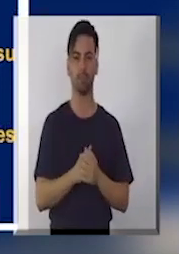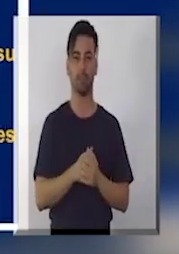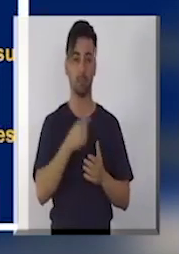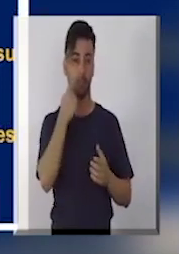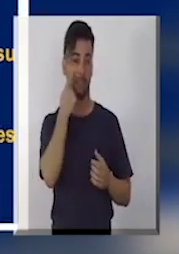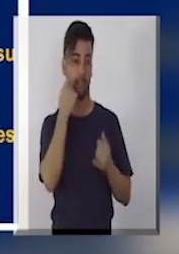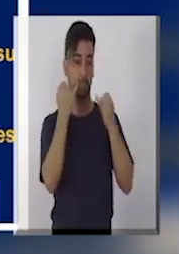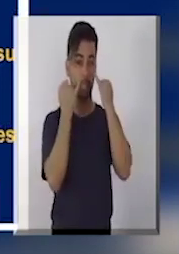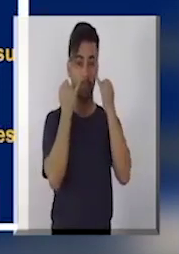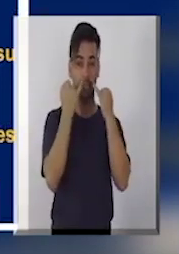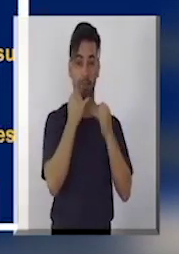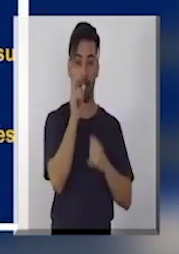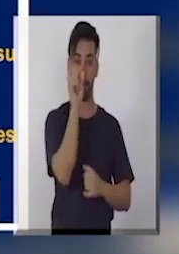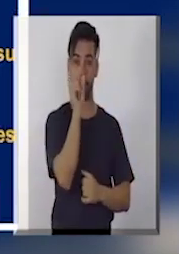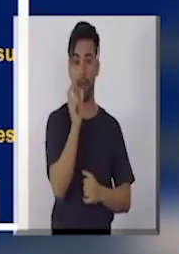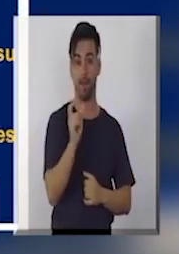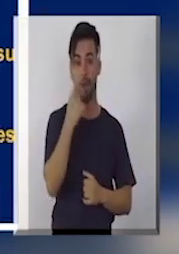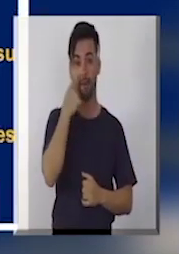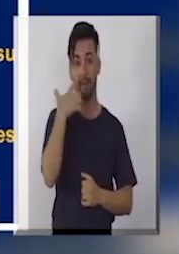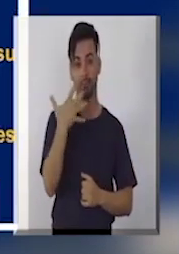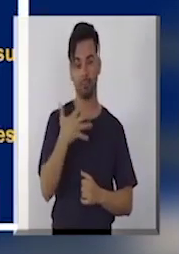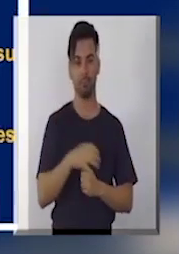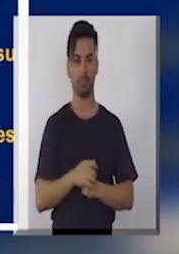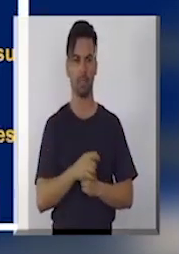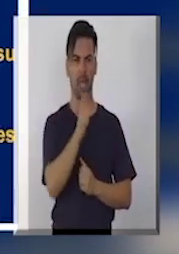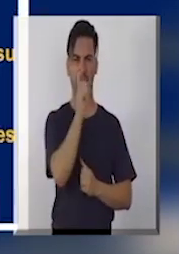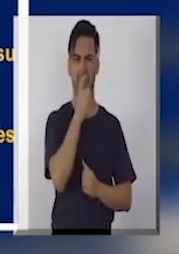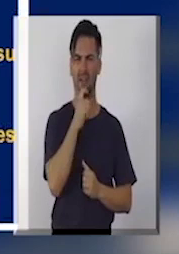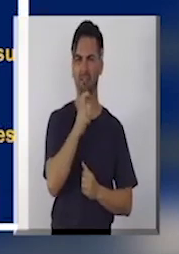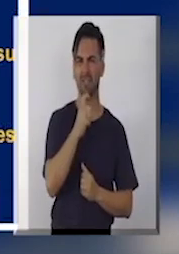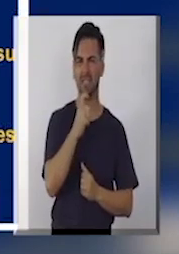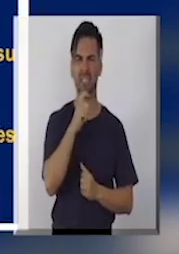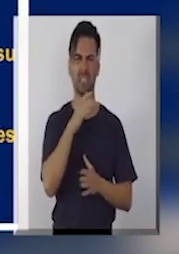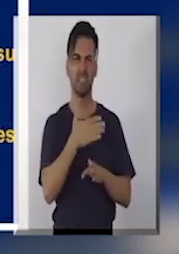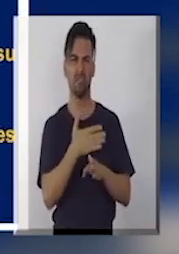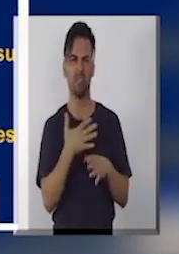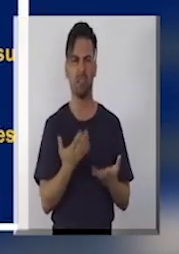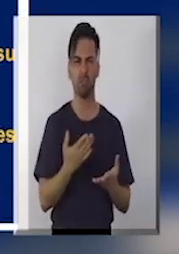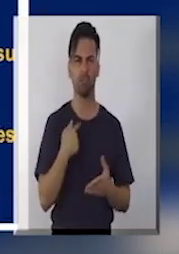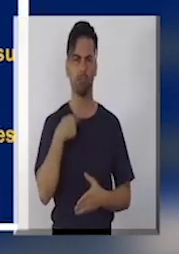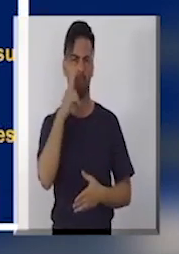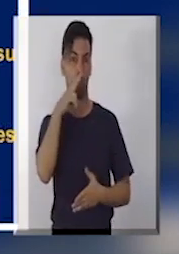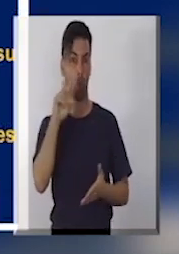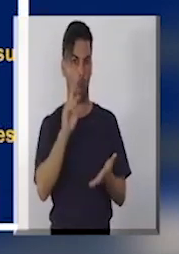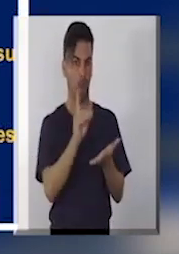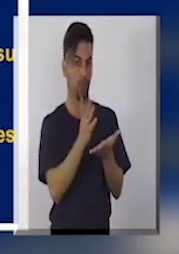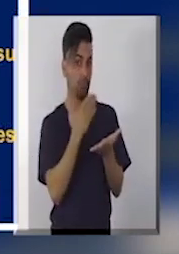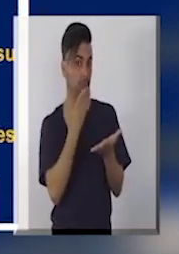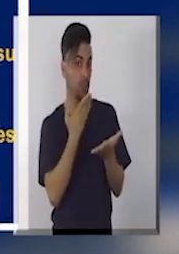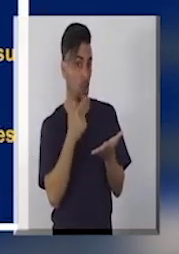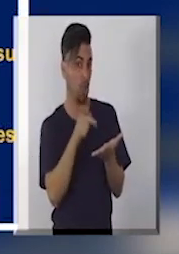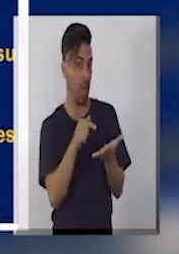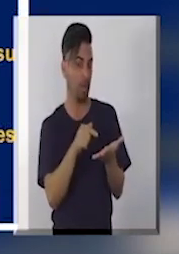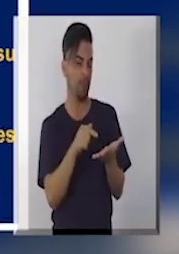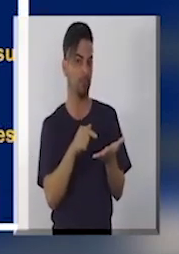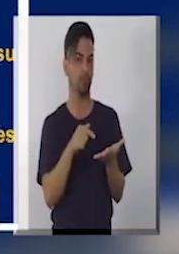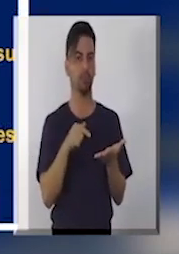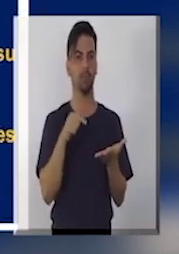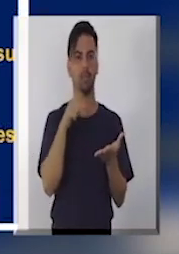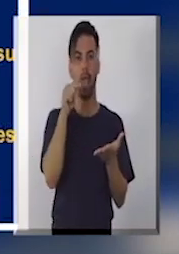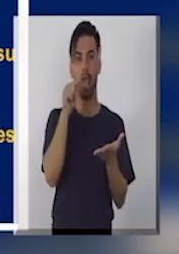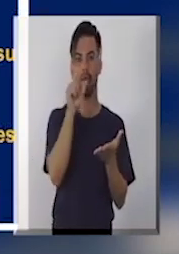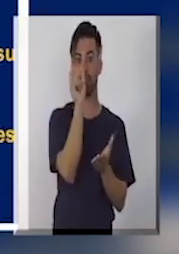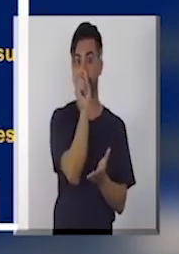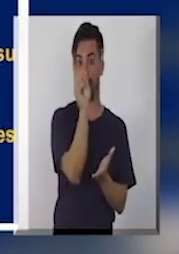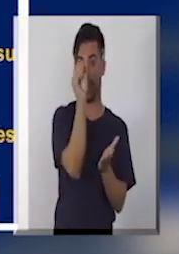Buscar en el diccionario aquellas que no conozcas su significado. Escribir el significado que le